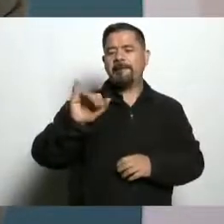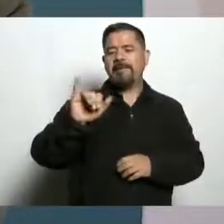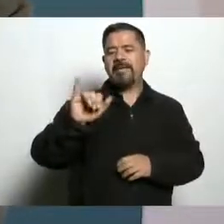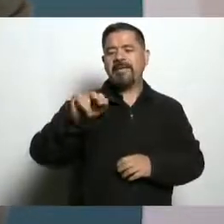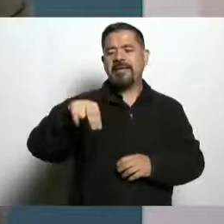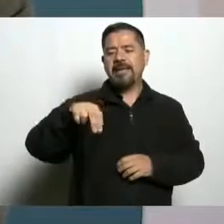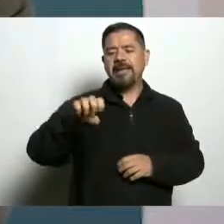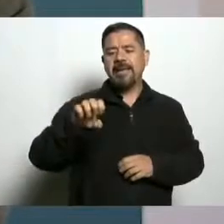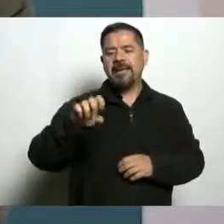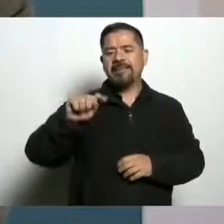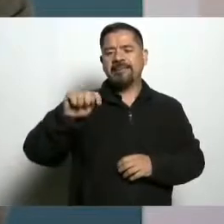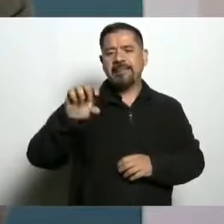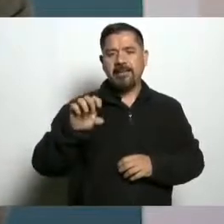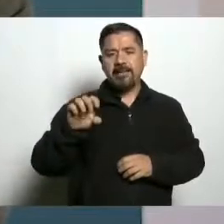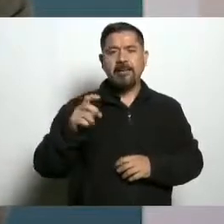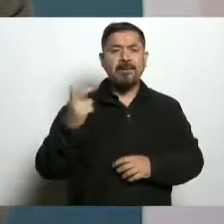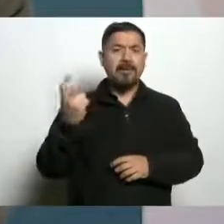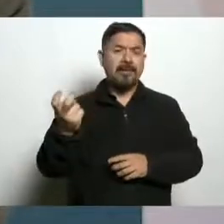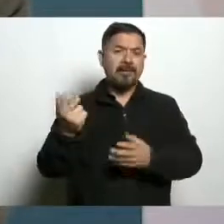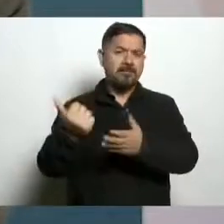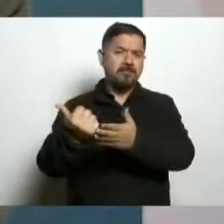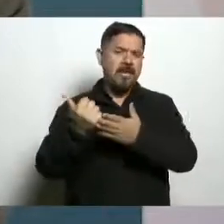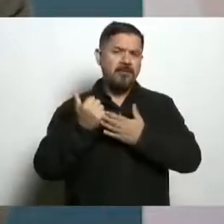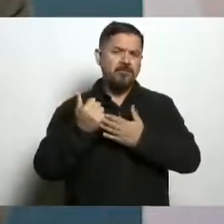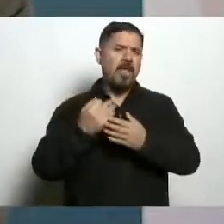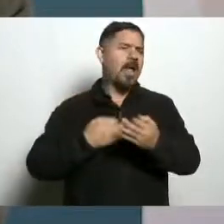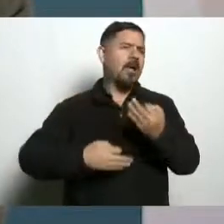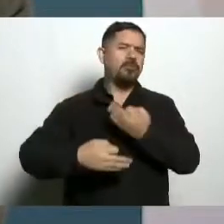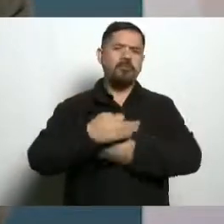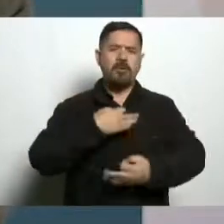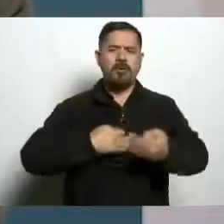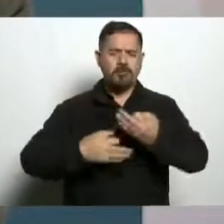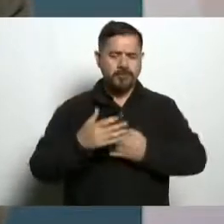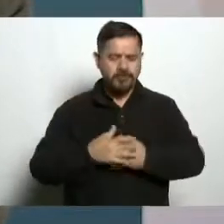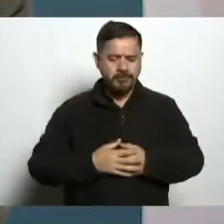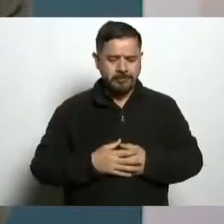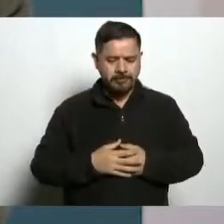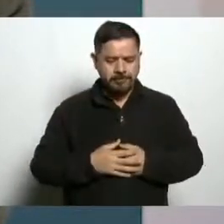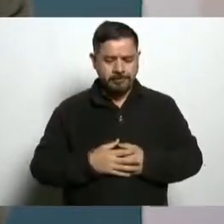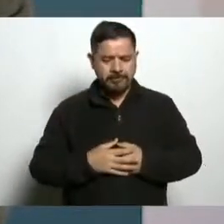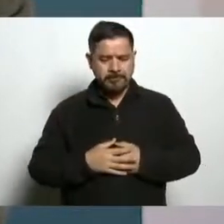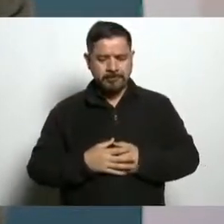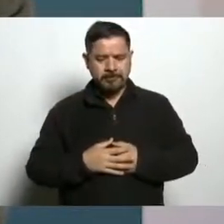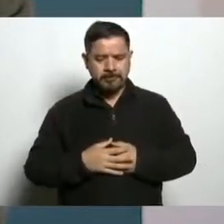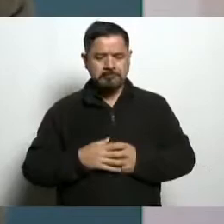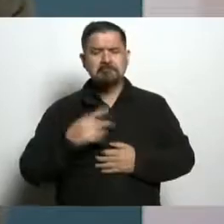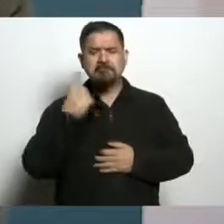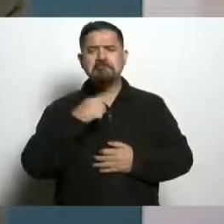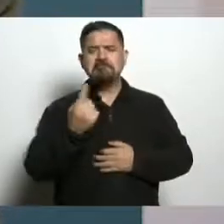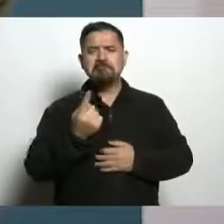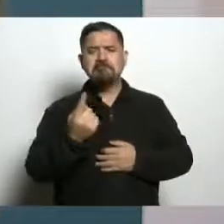Esto nos ayuda a todos para